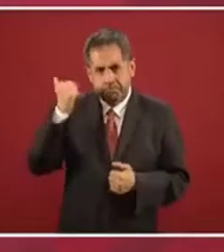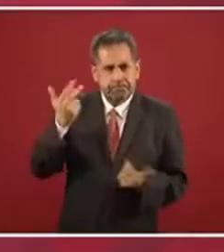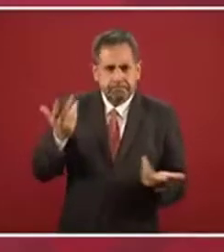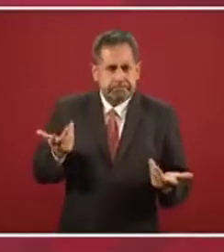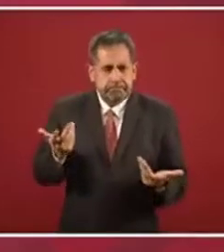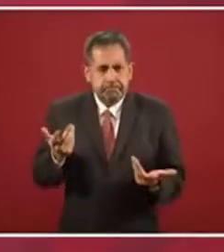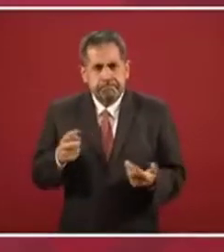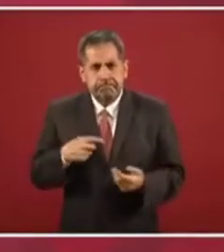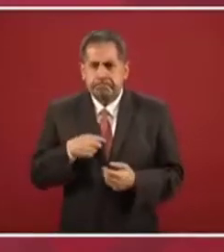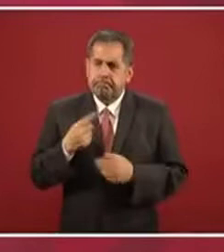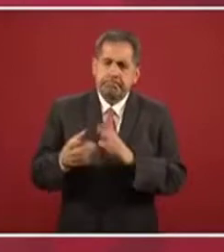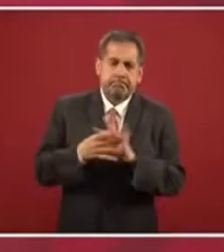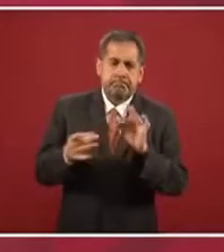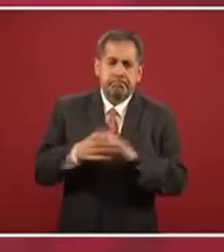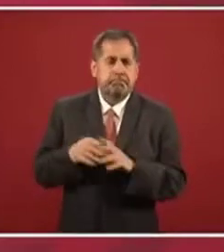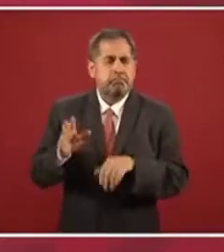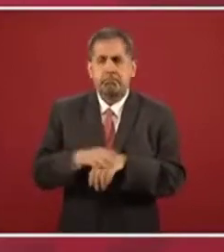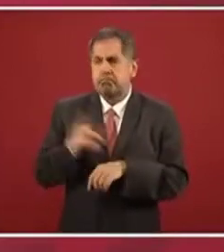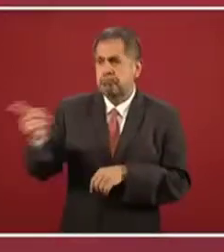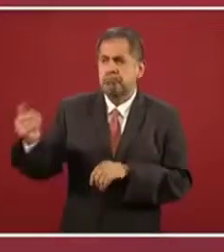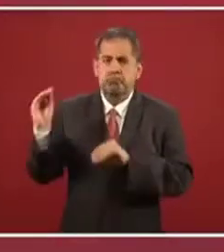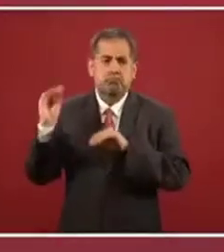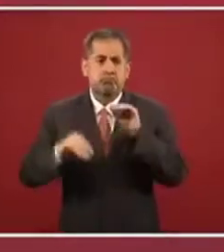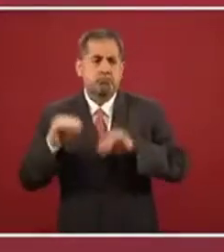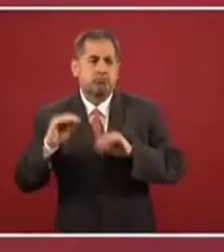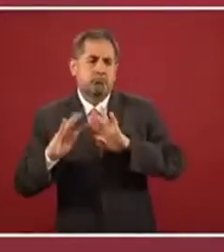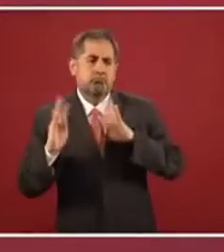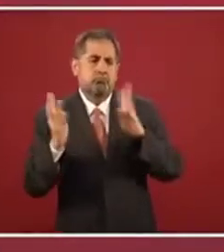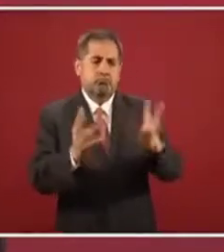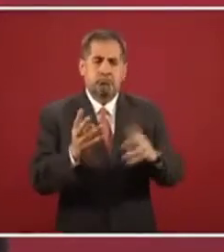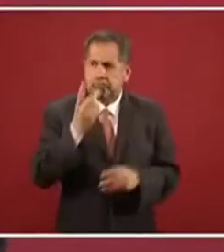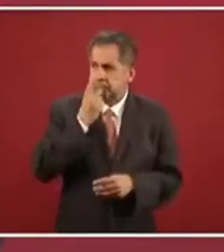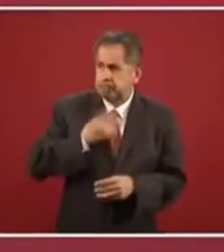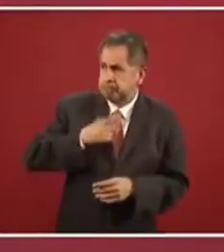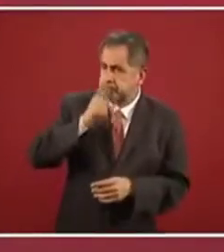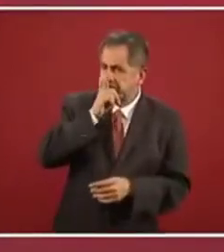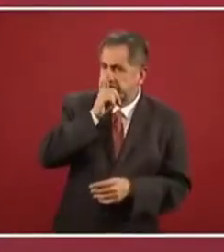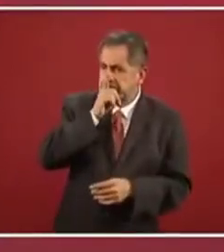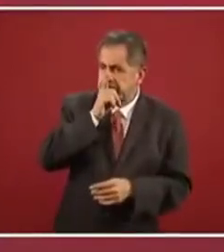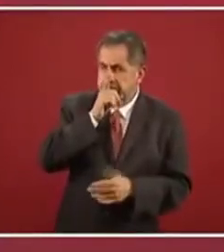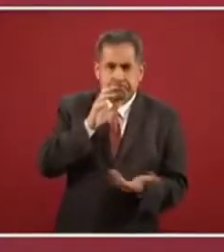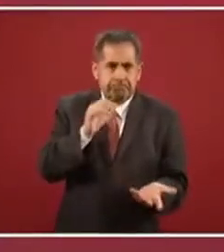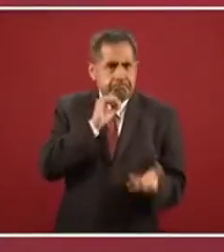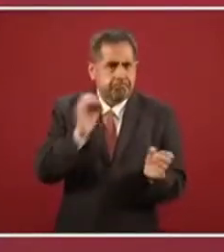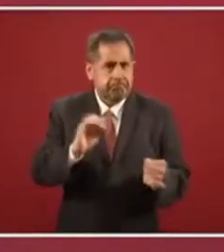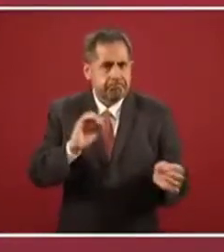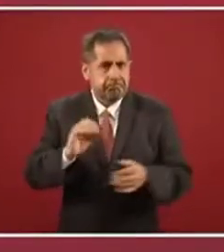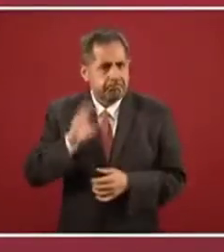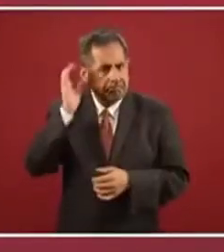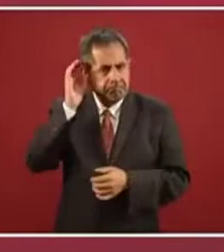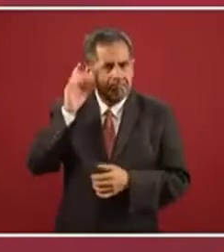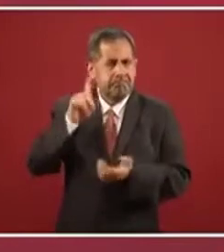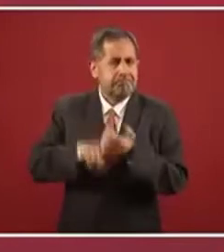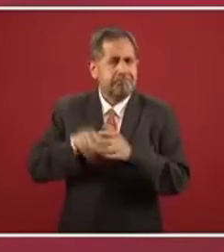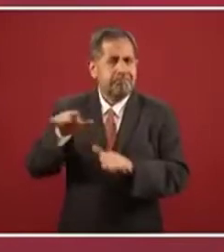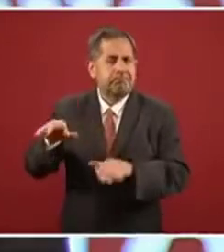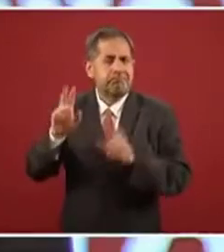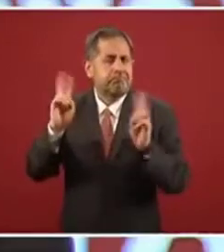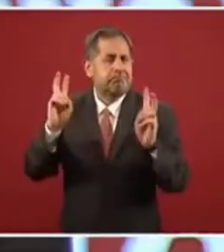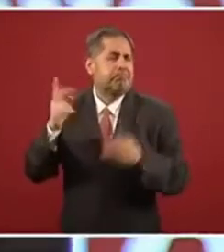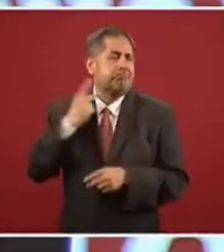ese despliegue? Ninguno, más que las declaraciones que usted ha podido escuchar de carácter político que